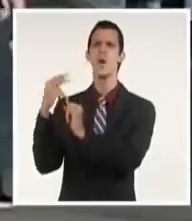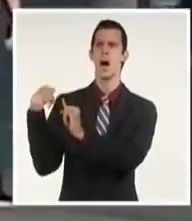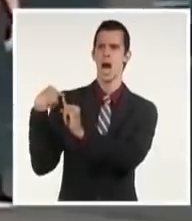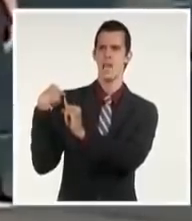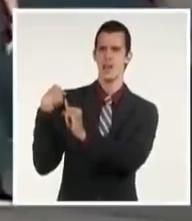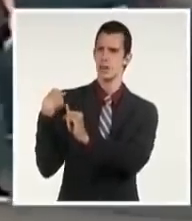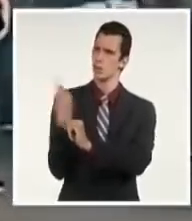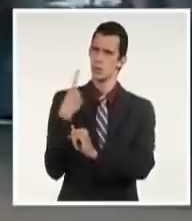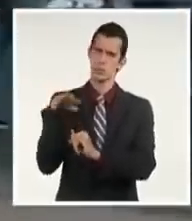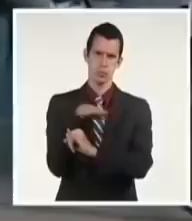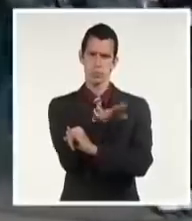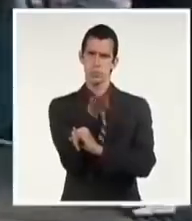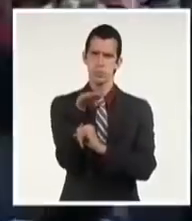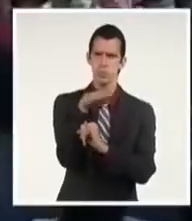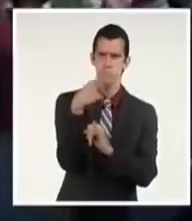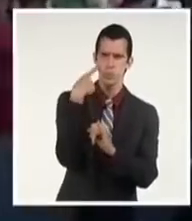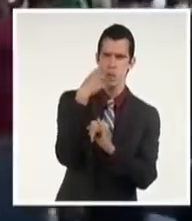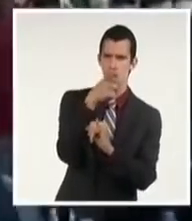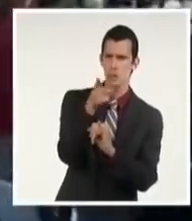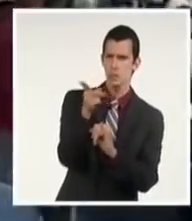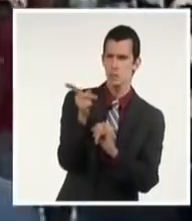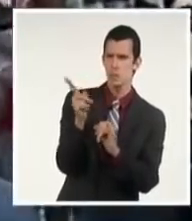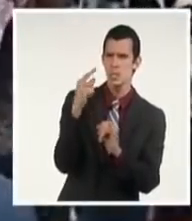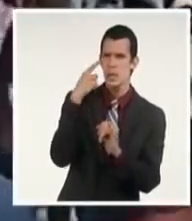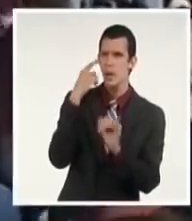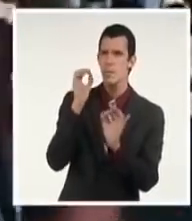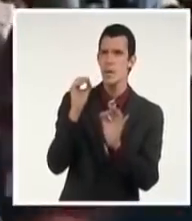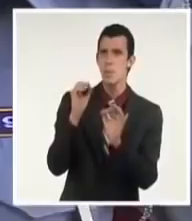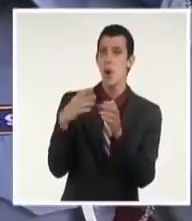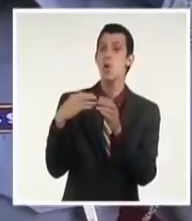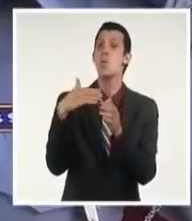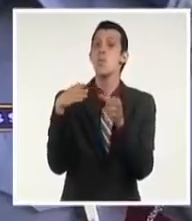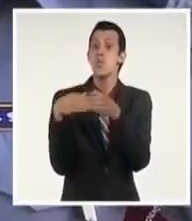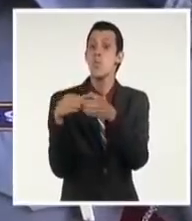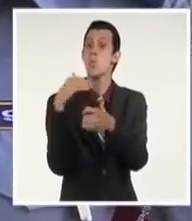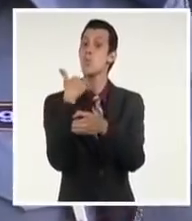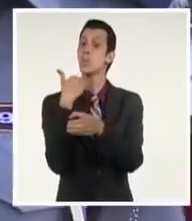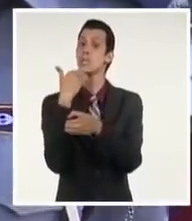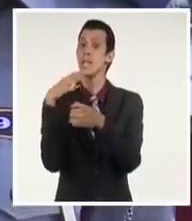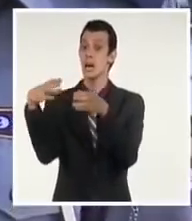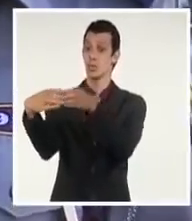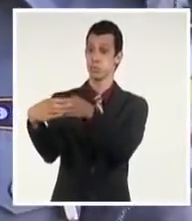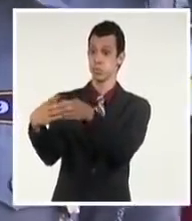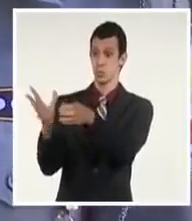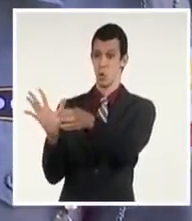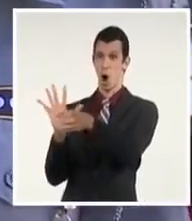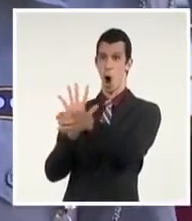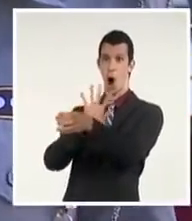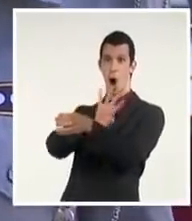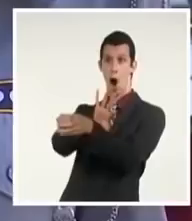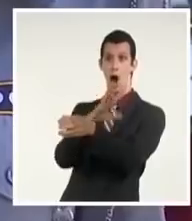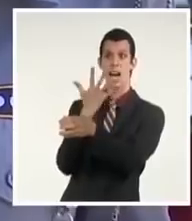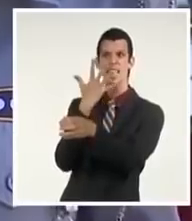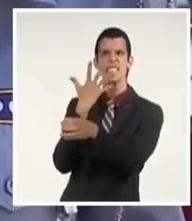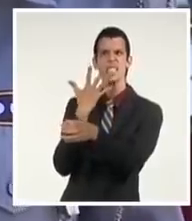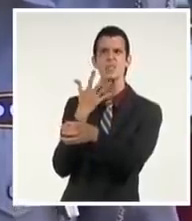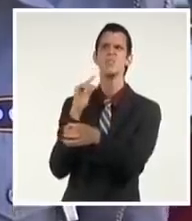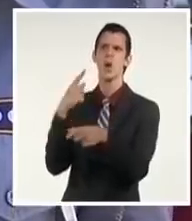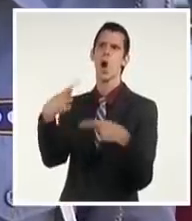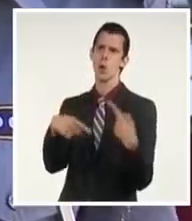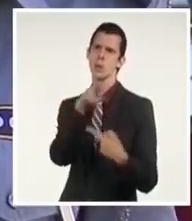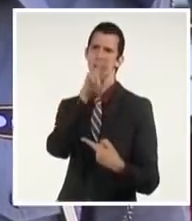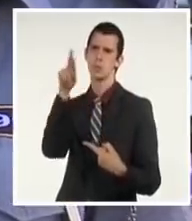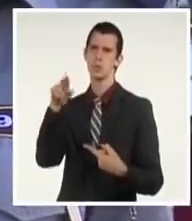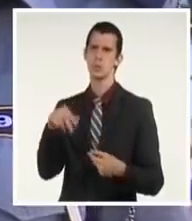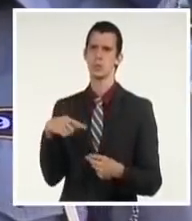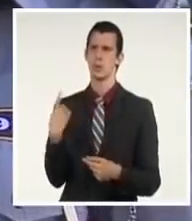Inmediatamente que llegamos, estaban ellos acorralados y aquel disturbio de personas era algo impresionante,